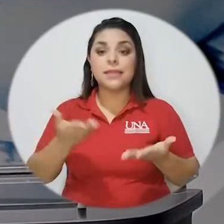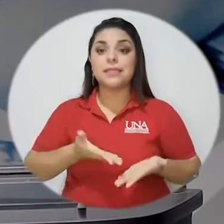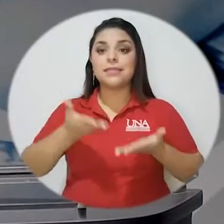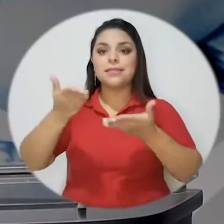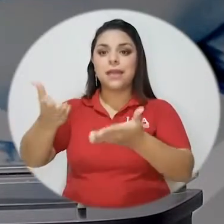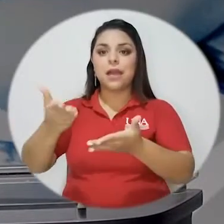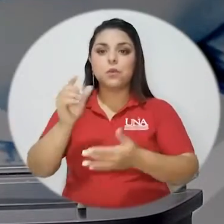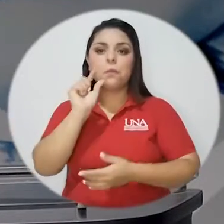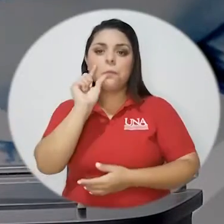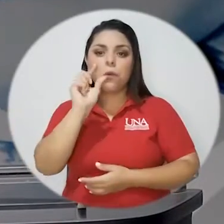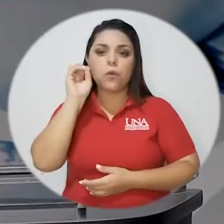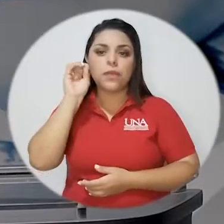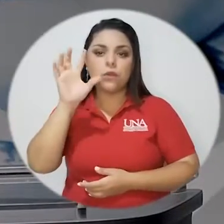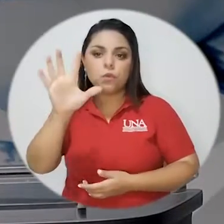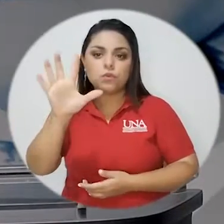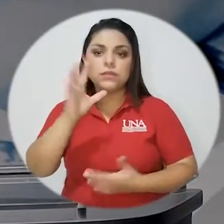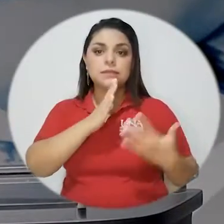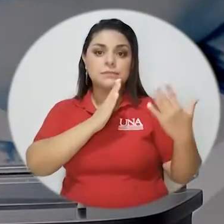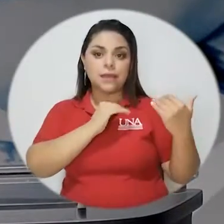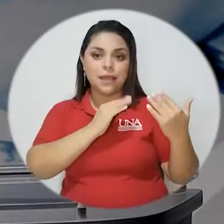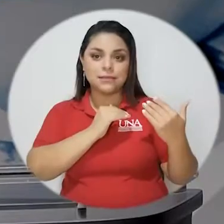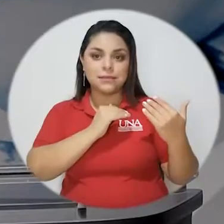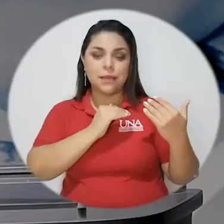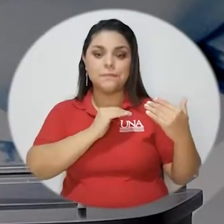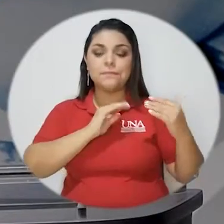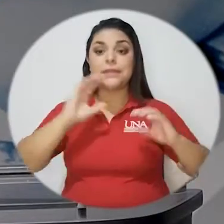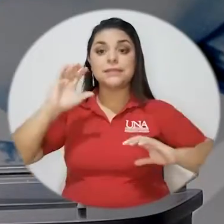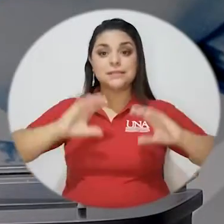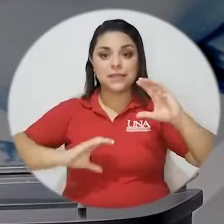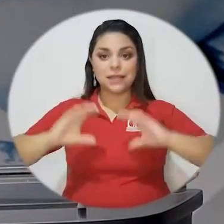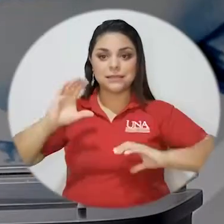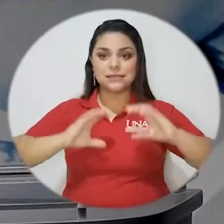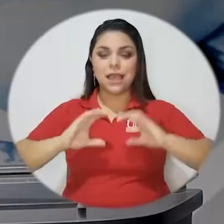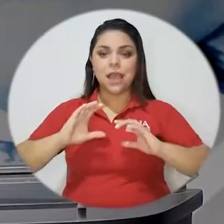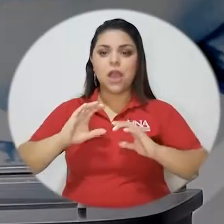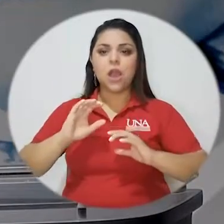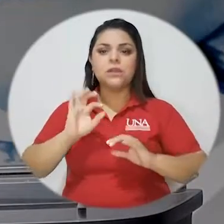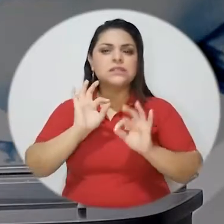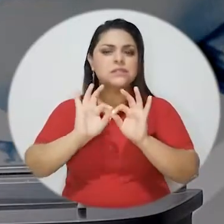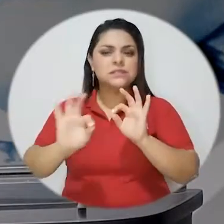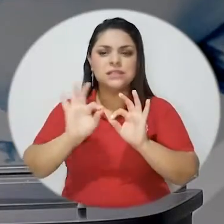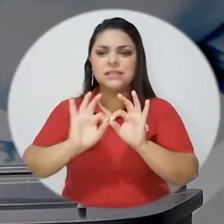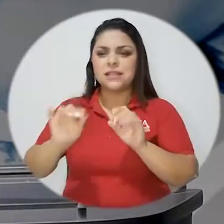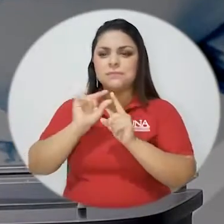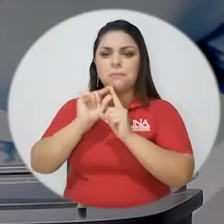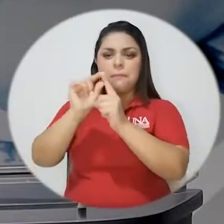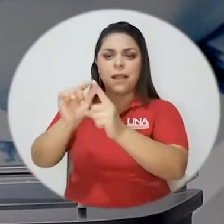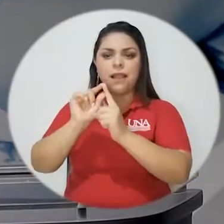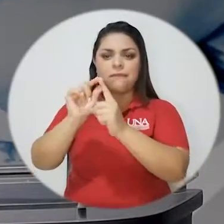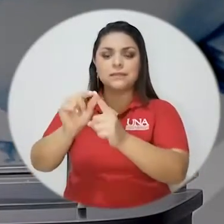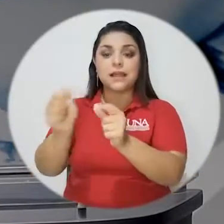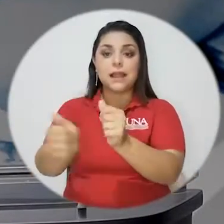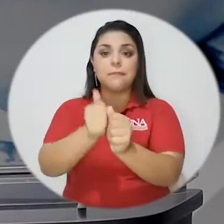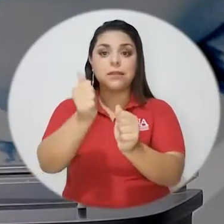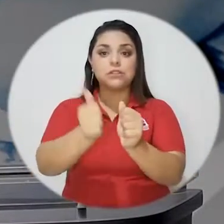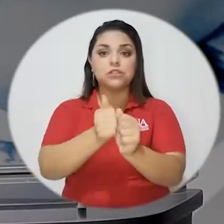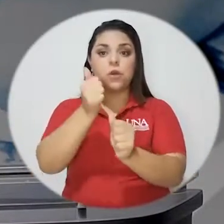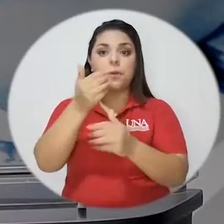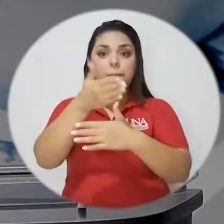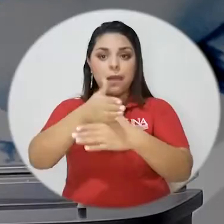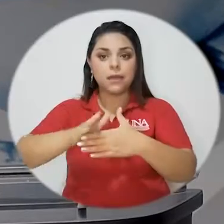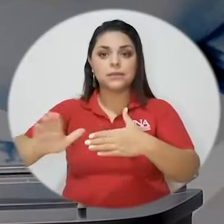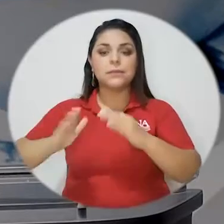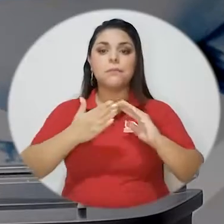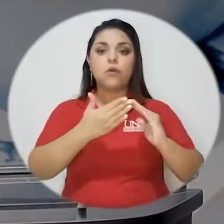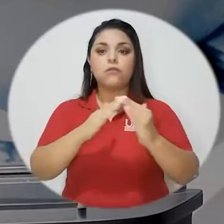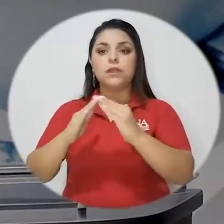de esperanza, de ciencia, en palabras sencillas, a la mayor parte de la población